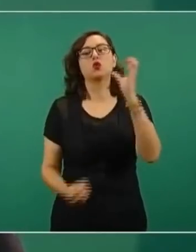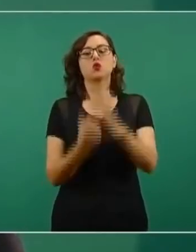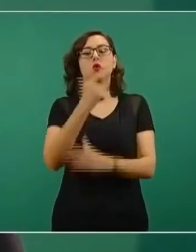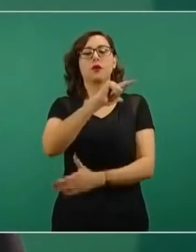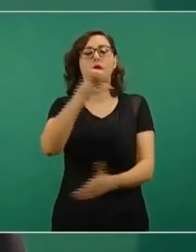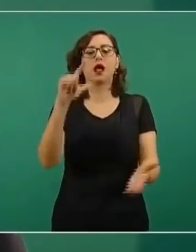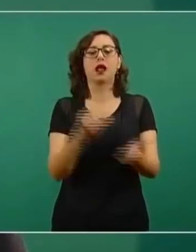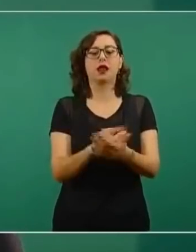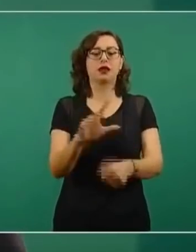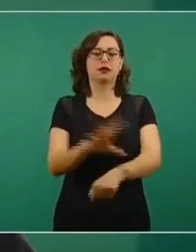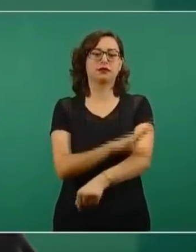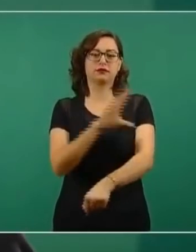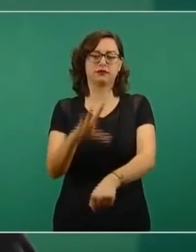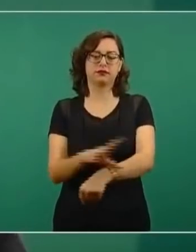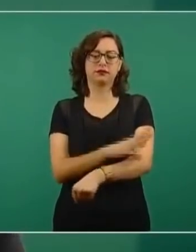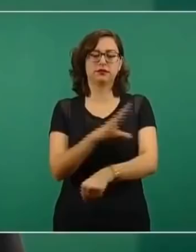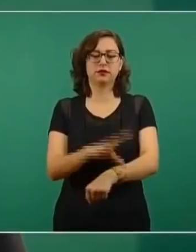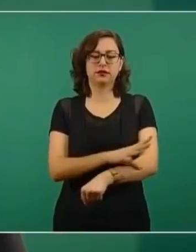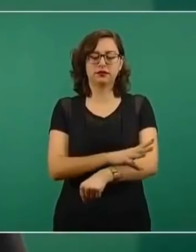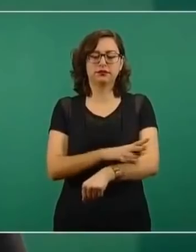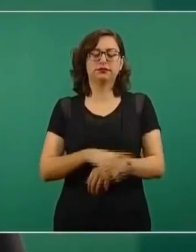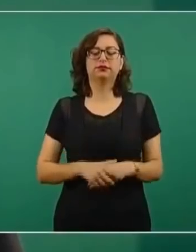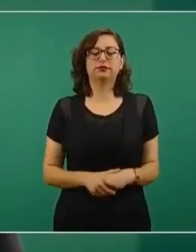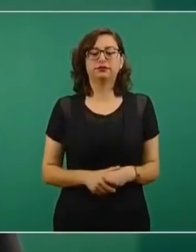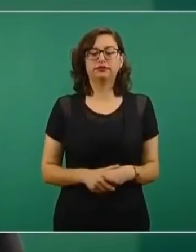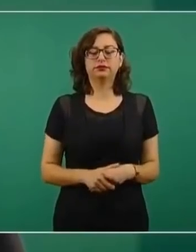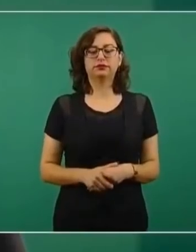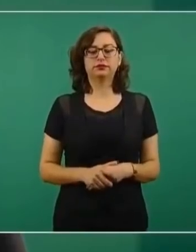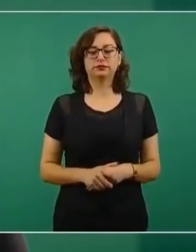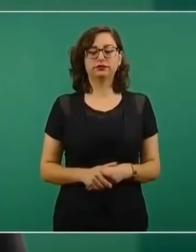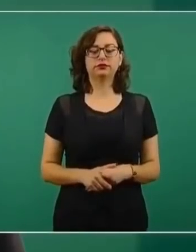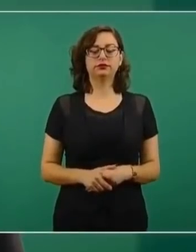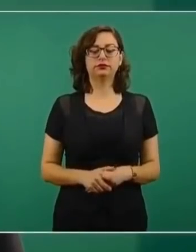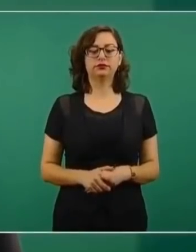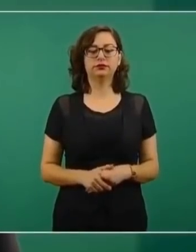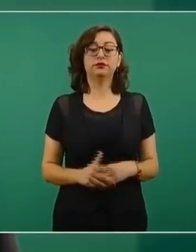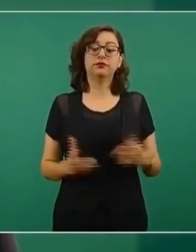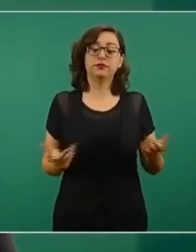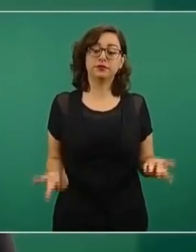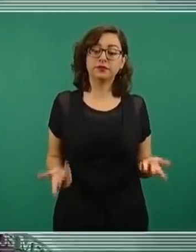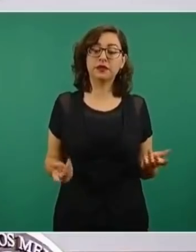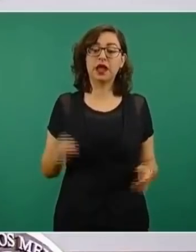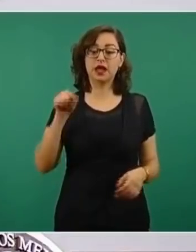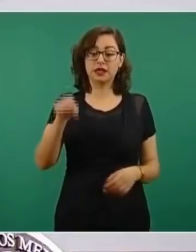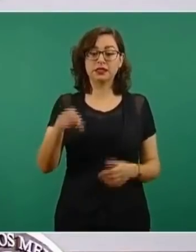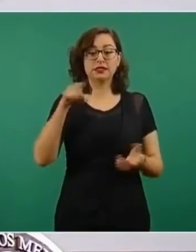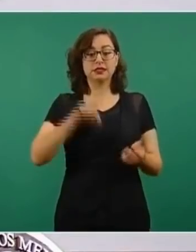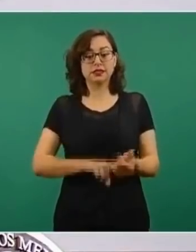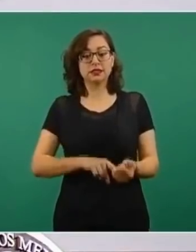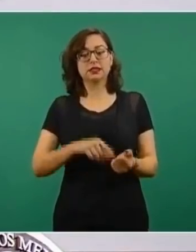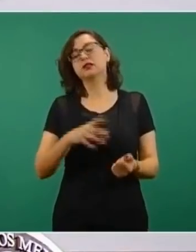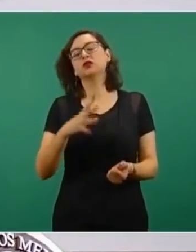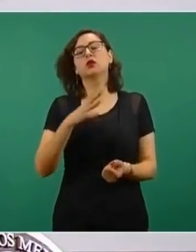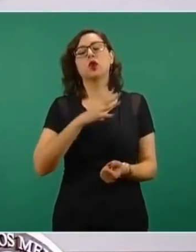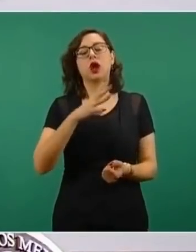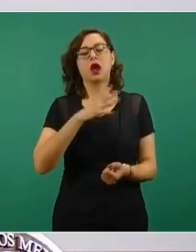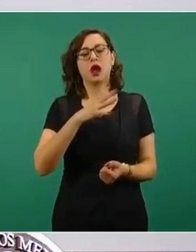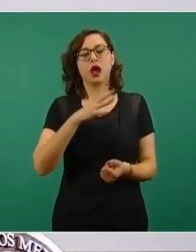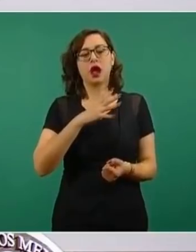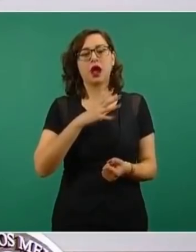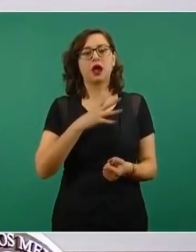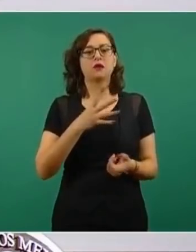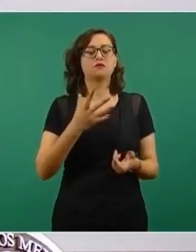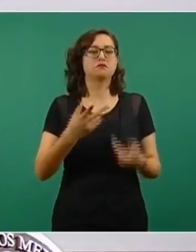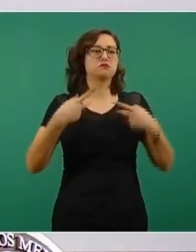actual ley de la industria eléctrica. En este mercado, pues bueno, se define una serie de participantes, entre ellos principalmente los productores